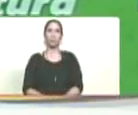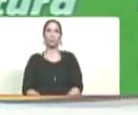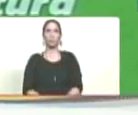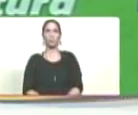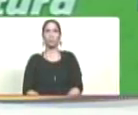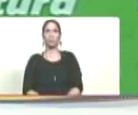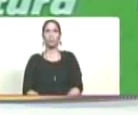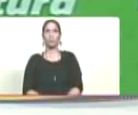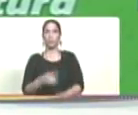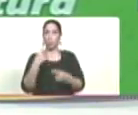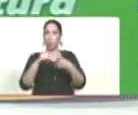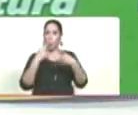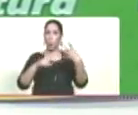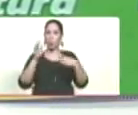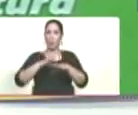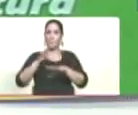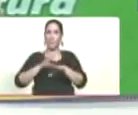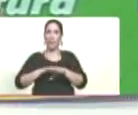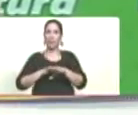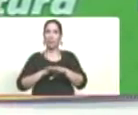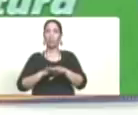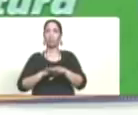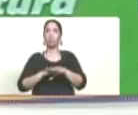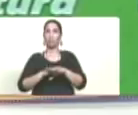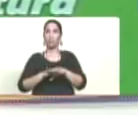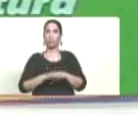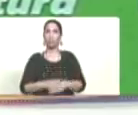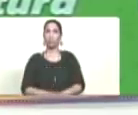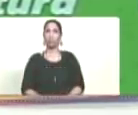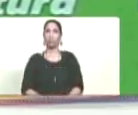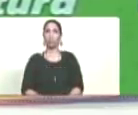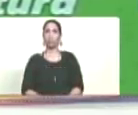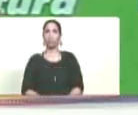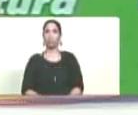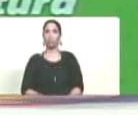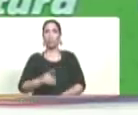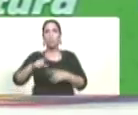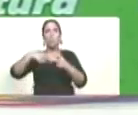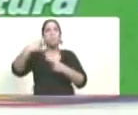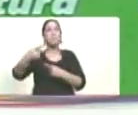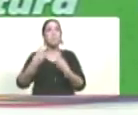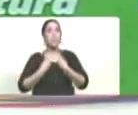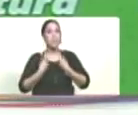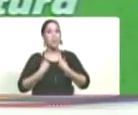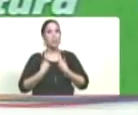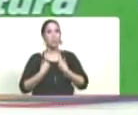De las cosas que pasan en el más allá. Ese más allá que ustedes viven.